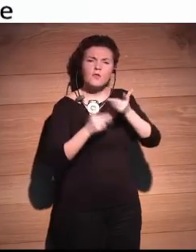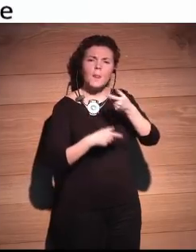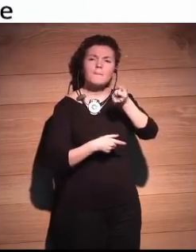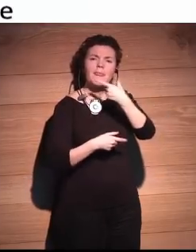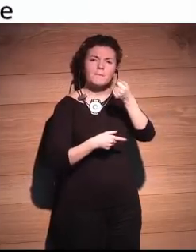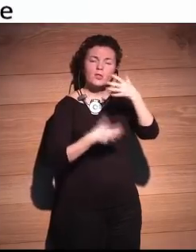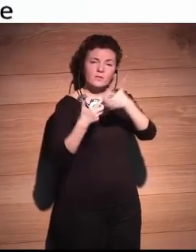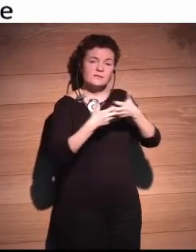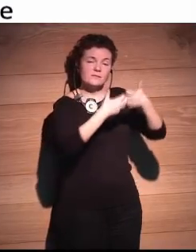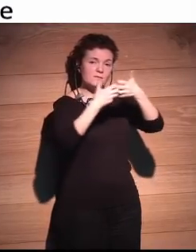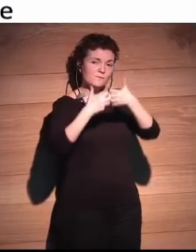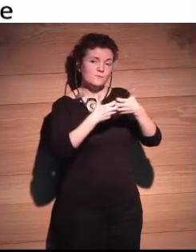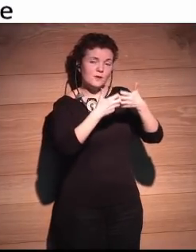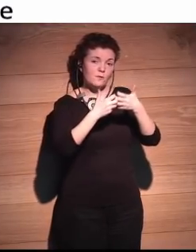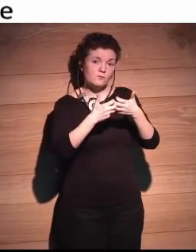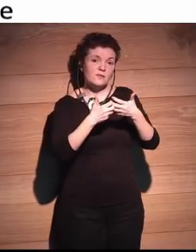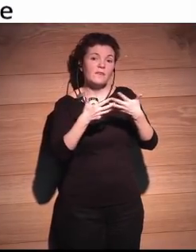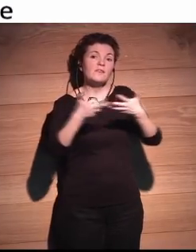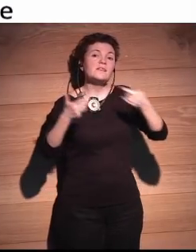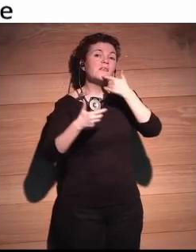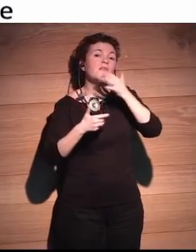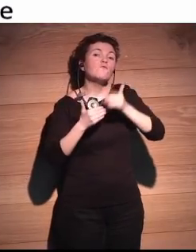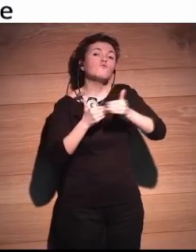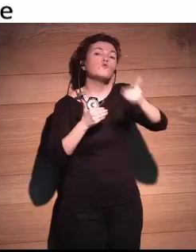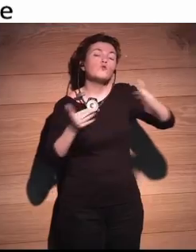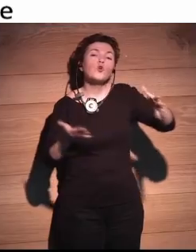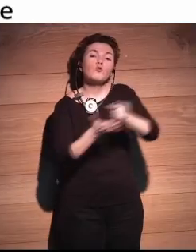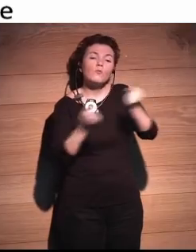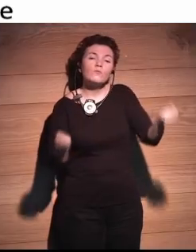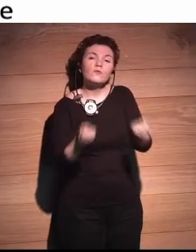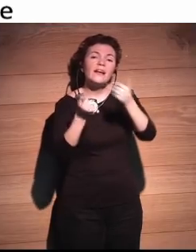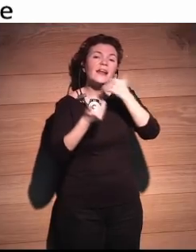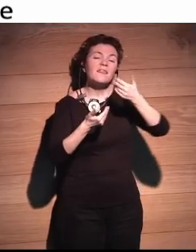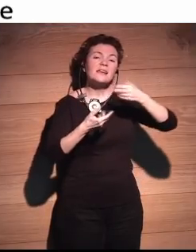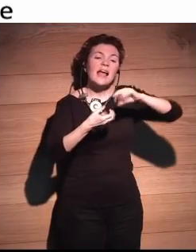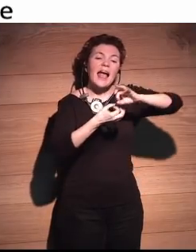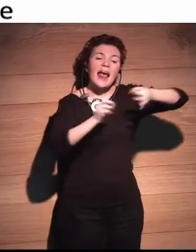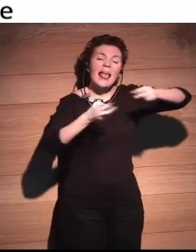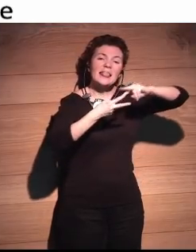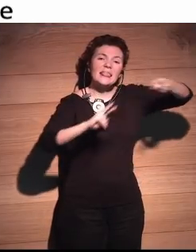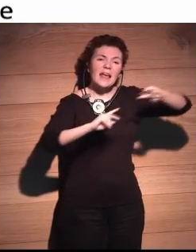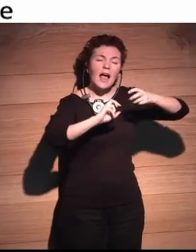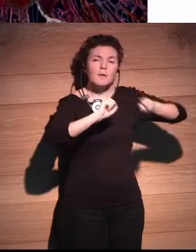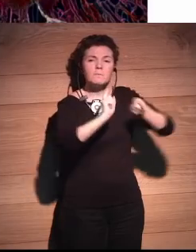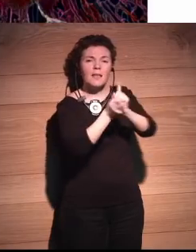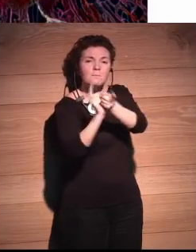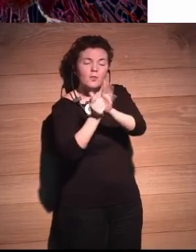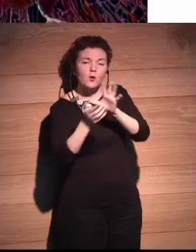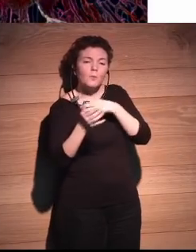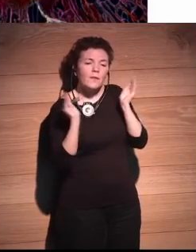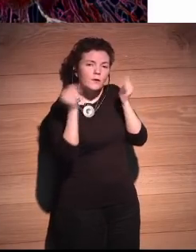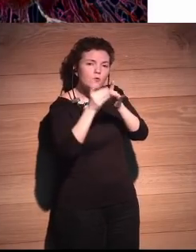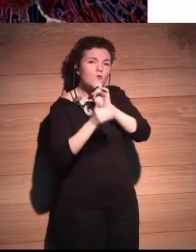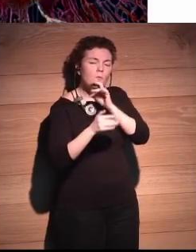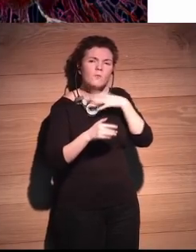Unidos. Dice que en el futuro todo va a estar impulsado por las mutaciones genéticas y cómo podamos enfocarlas.